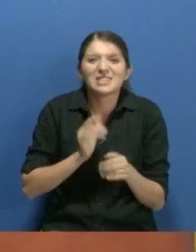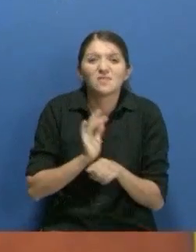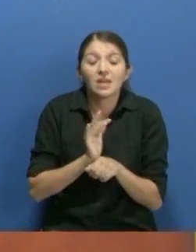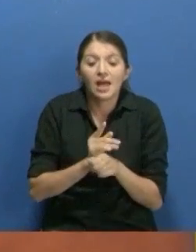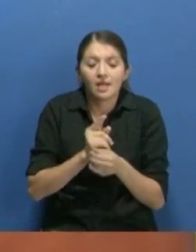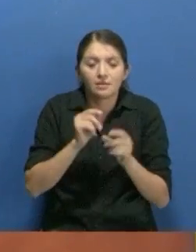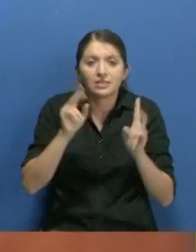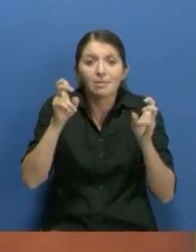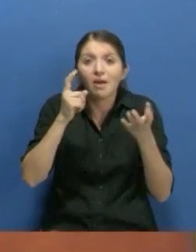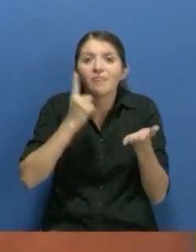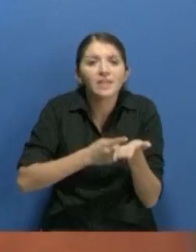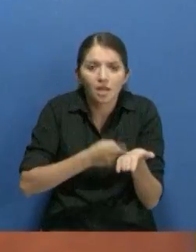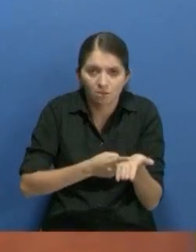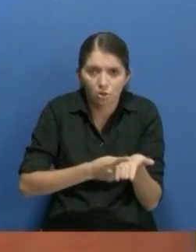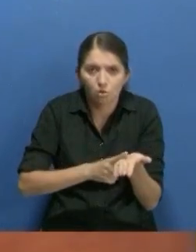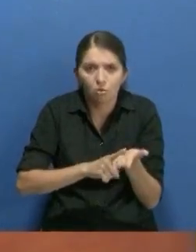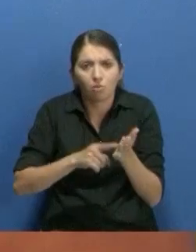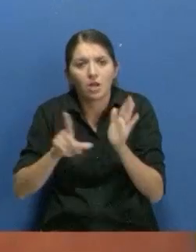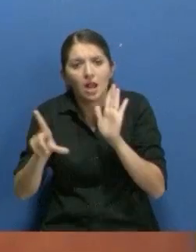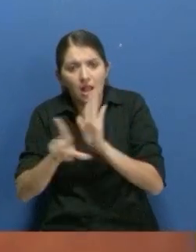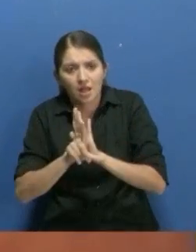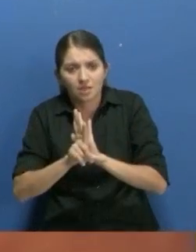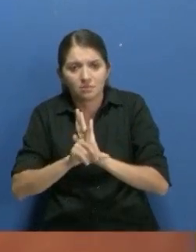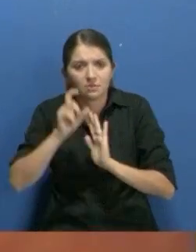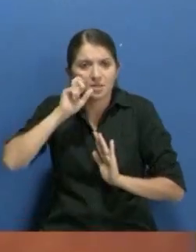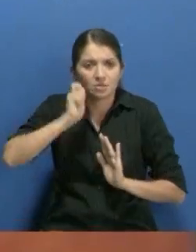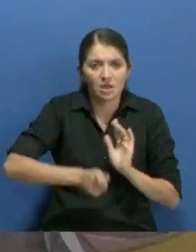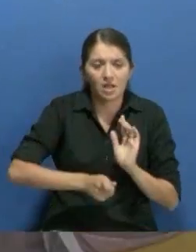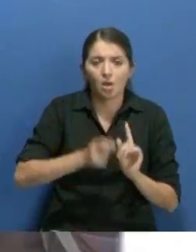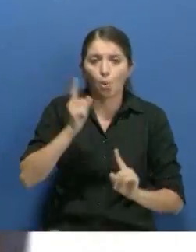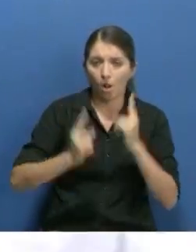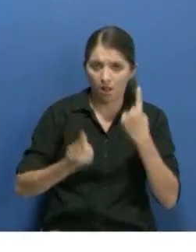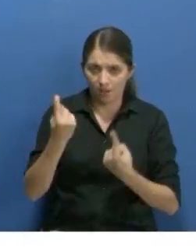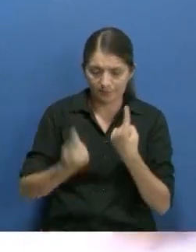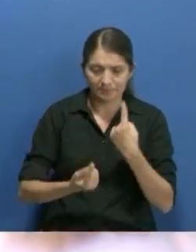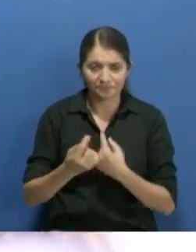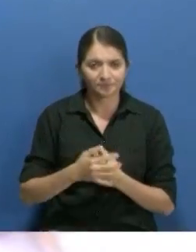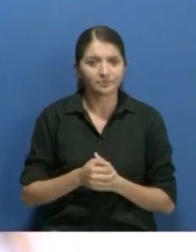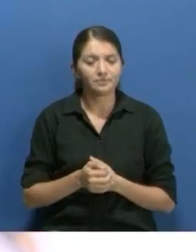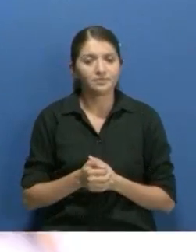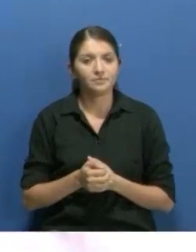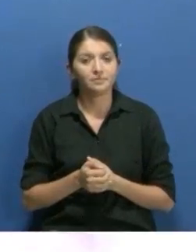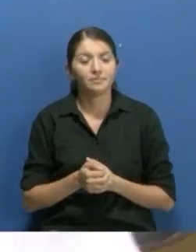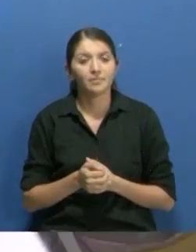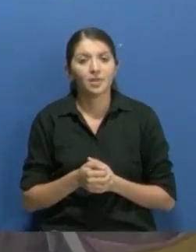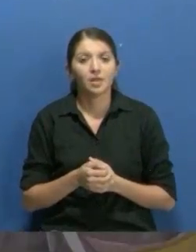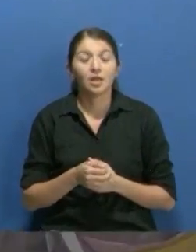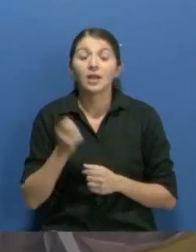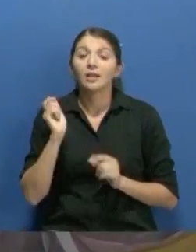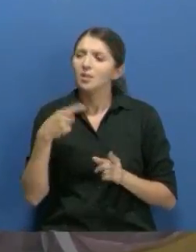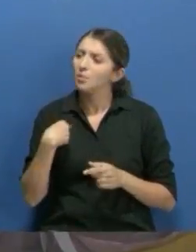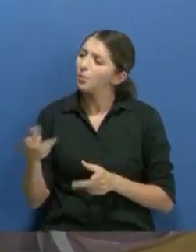al narcotráfico, son 1.426 personas, lo que representa el 0,06% de